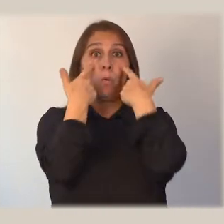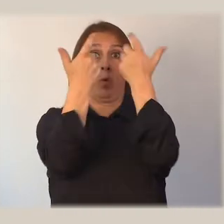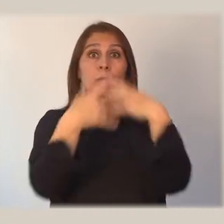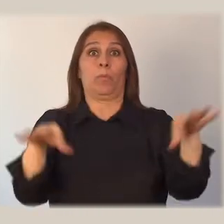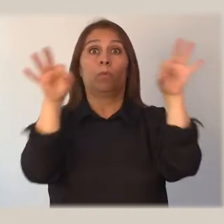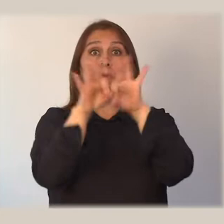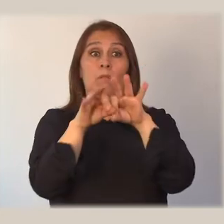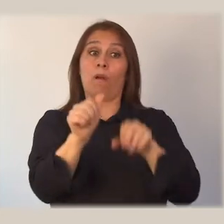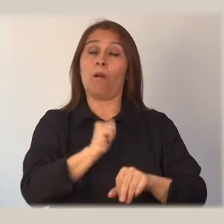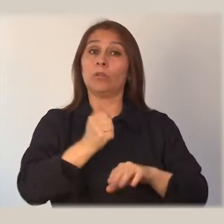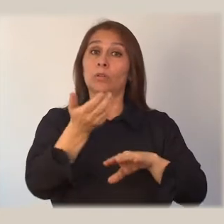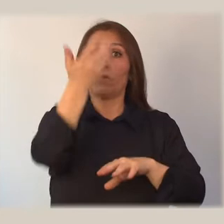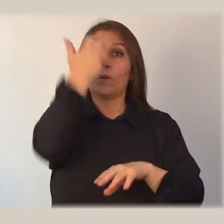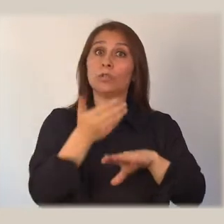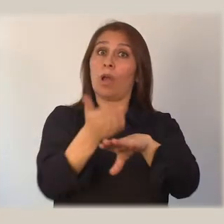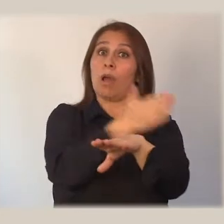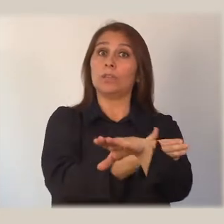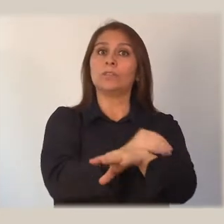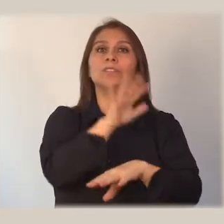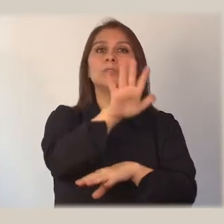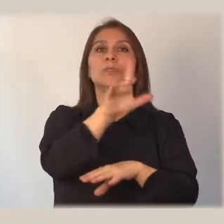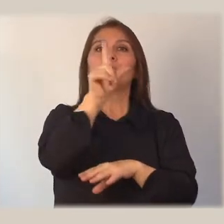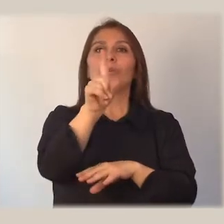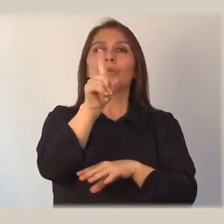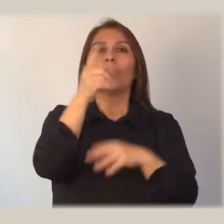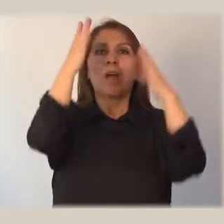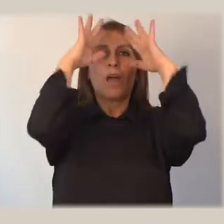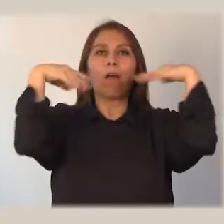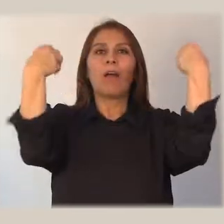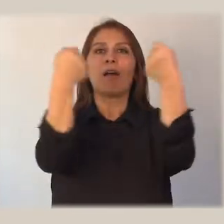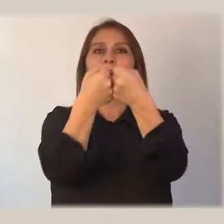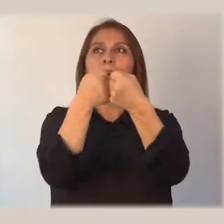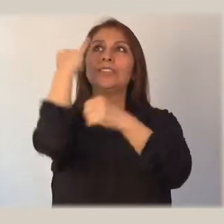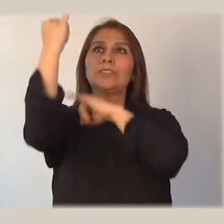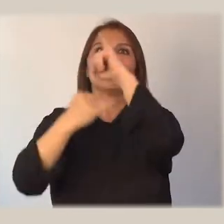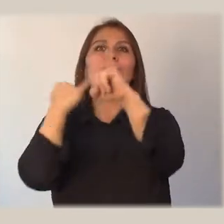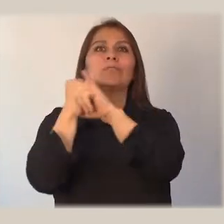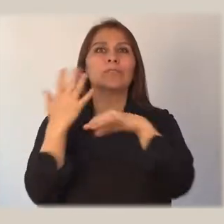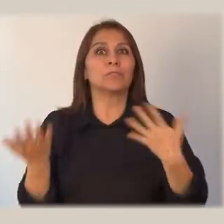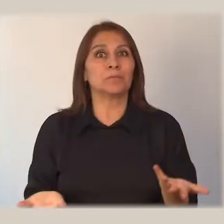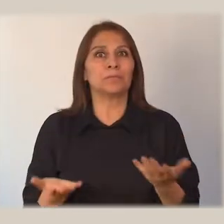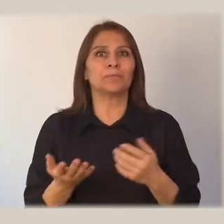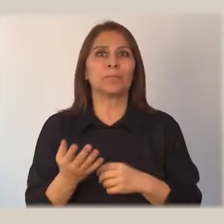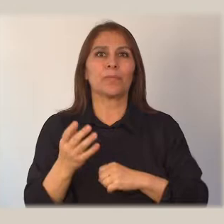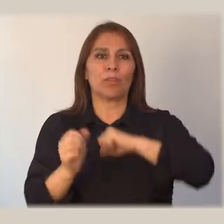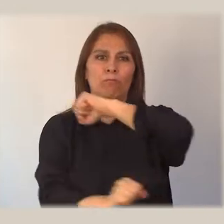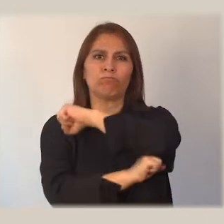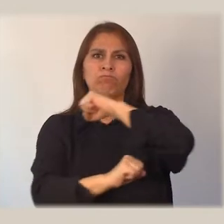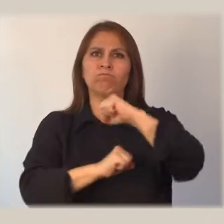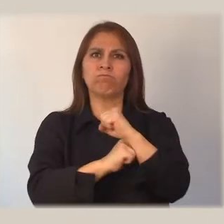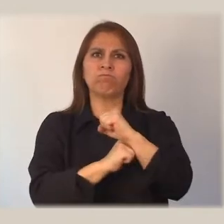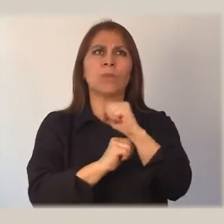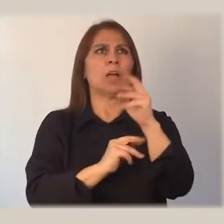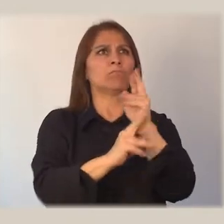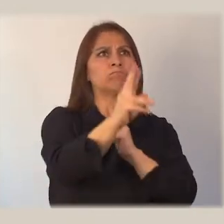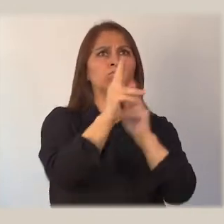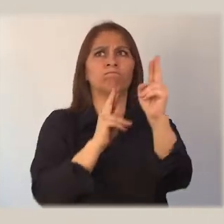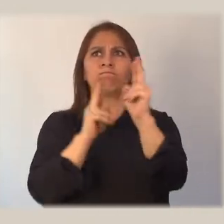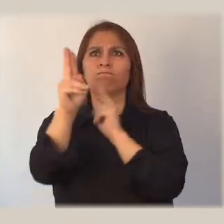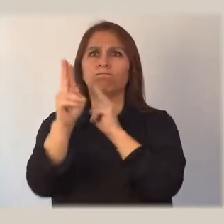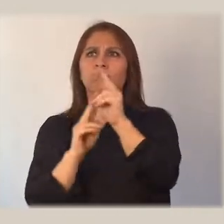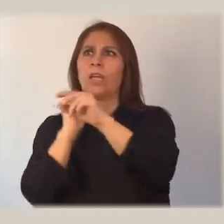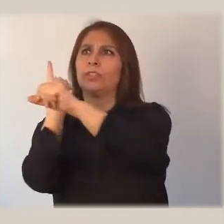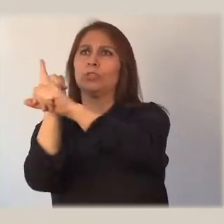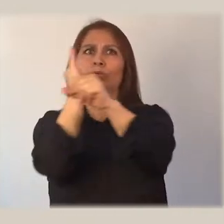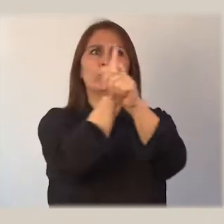autoevaluación se contaba con 51 convenios internacionales gracias al fortalecimiento de sus relaciones interinstitucionales